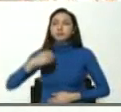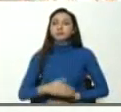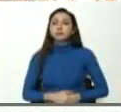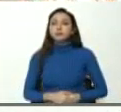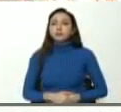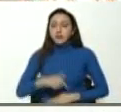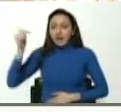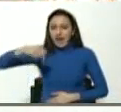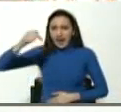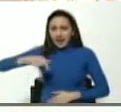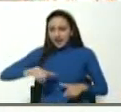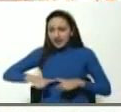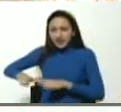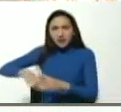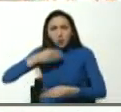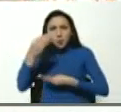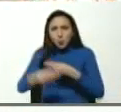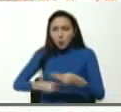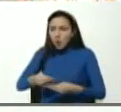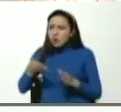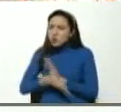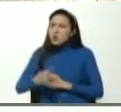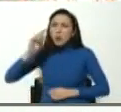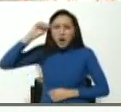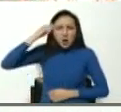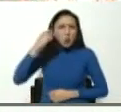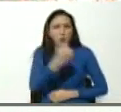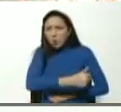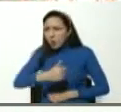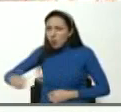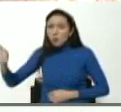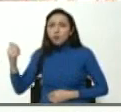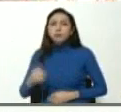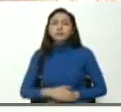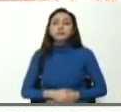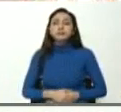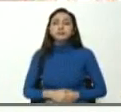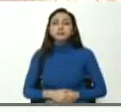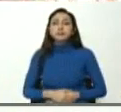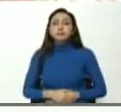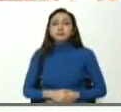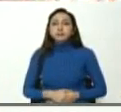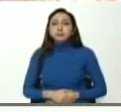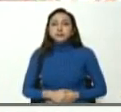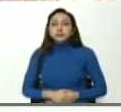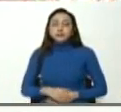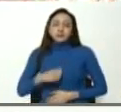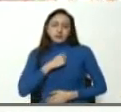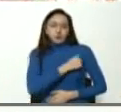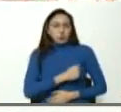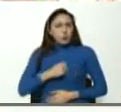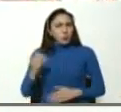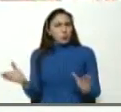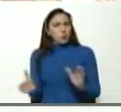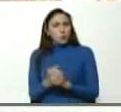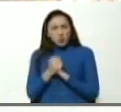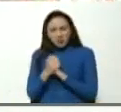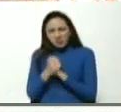aquí se conserva y se atesora su recuerdo una entrañable amistad